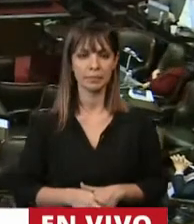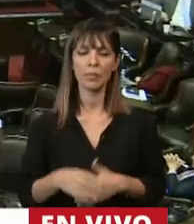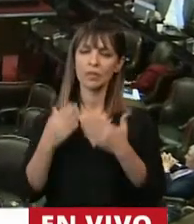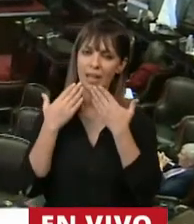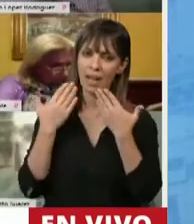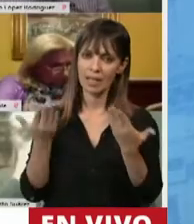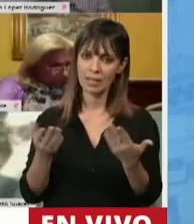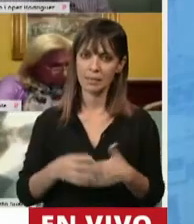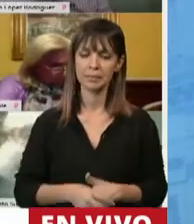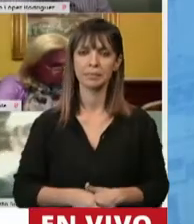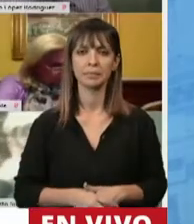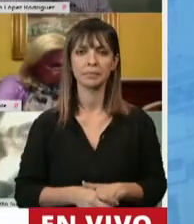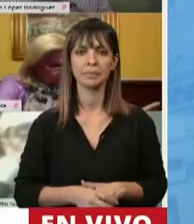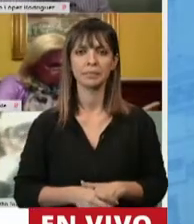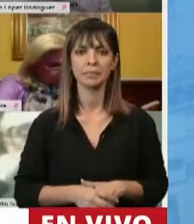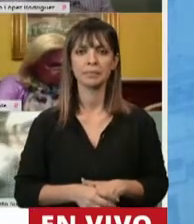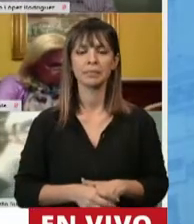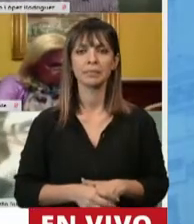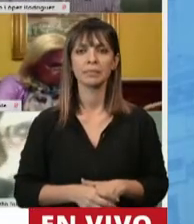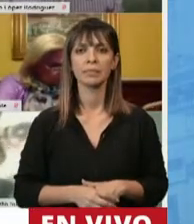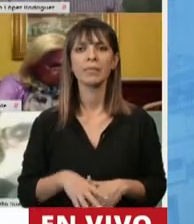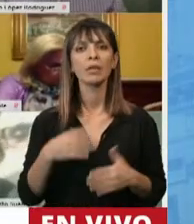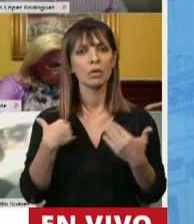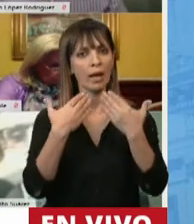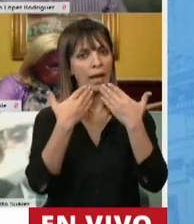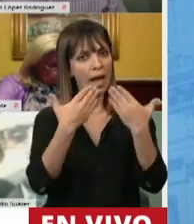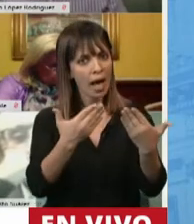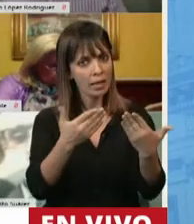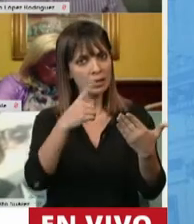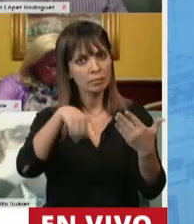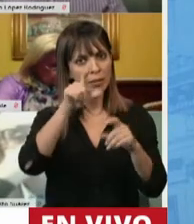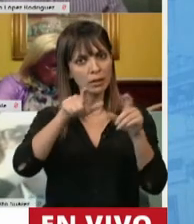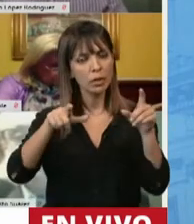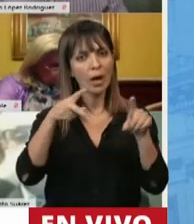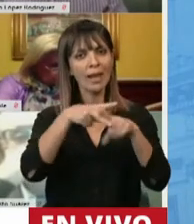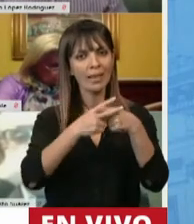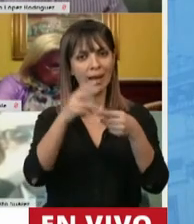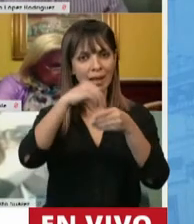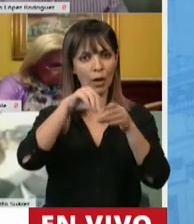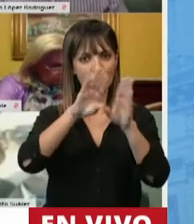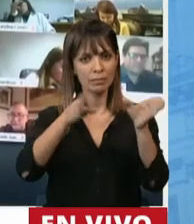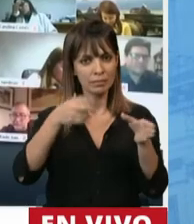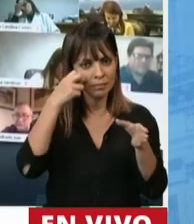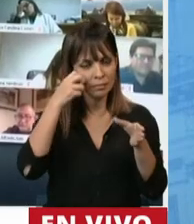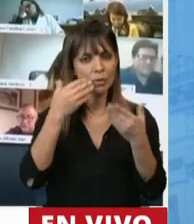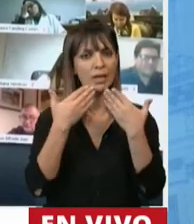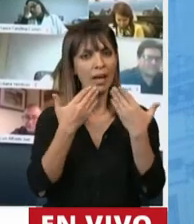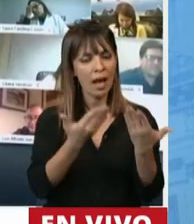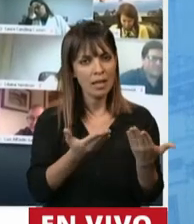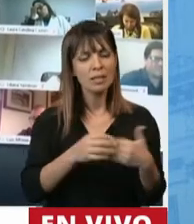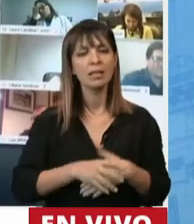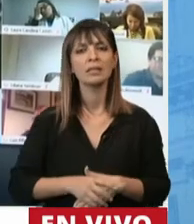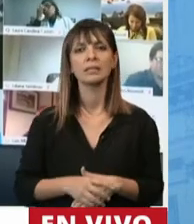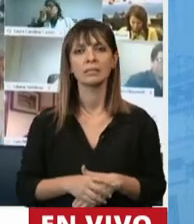Muchas gracias, señor presidente. Permítame agradecerle al servicio técnico de la Cámara de modernización, no solamente